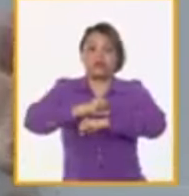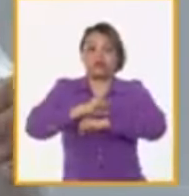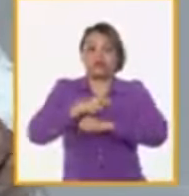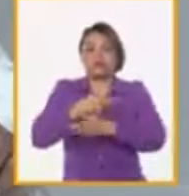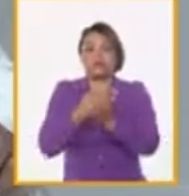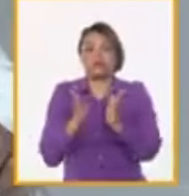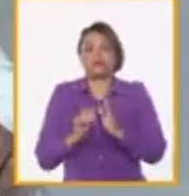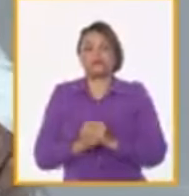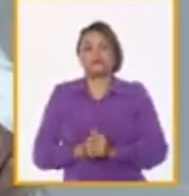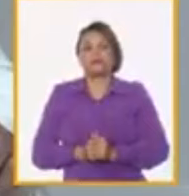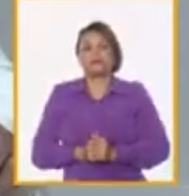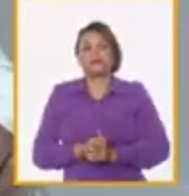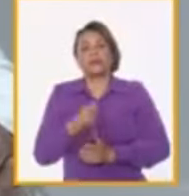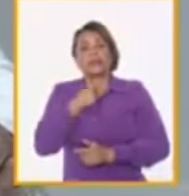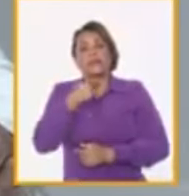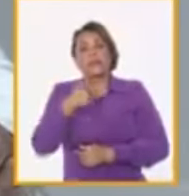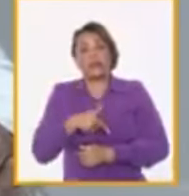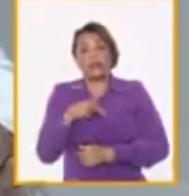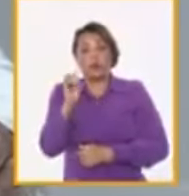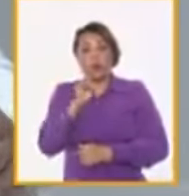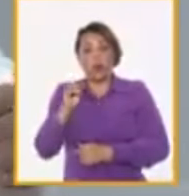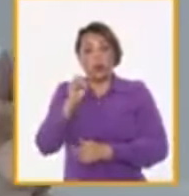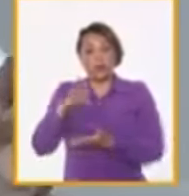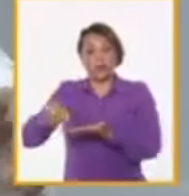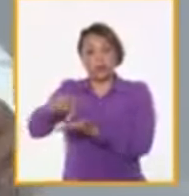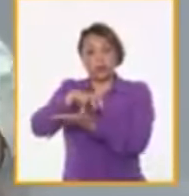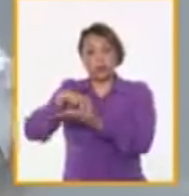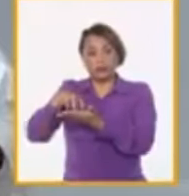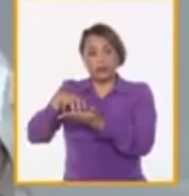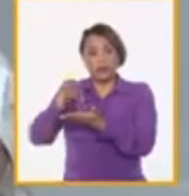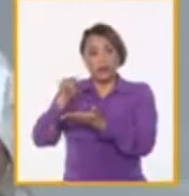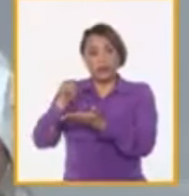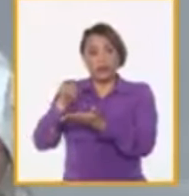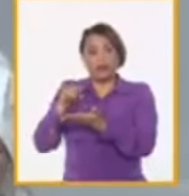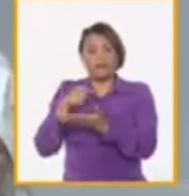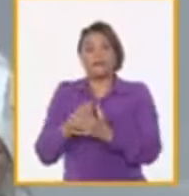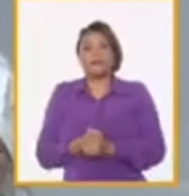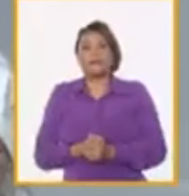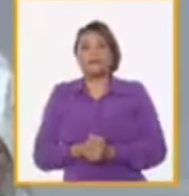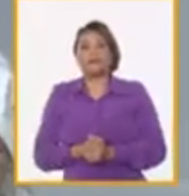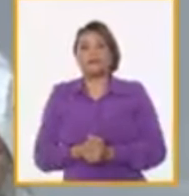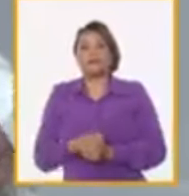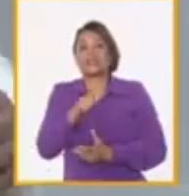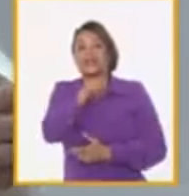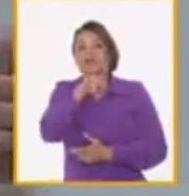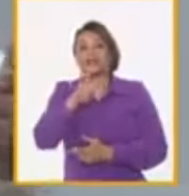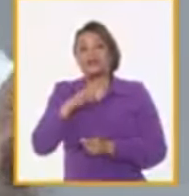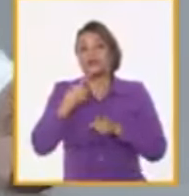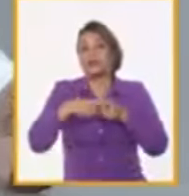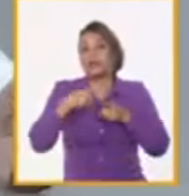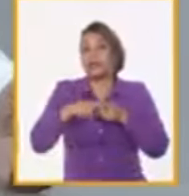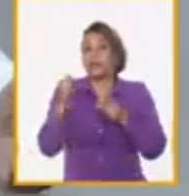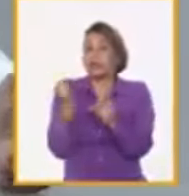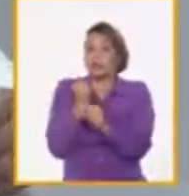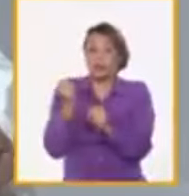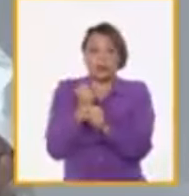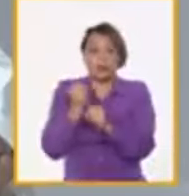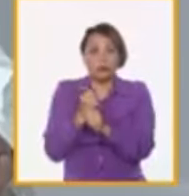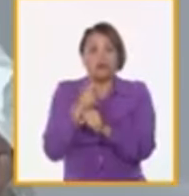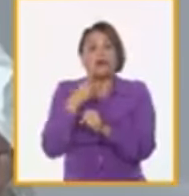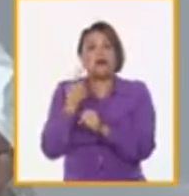caso del oeste, está el gato con los 14 equipos trabajando, ahí estamos trabajando en una